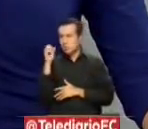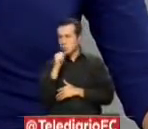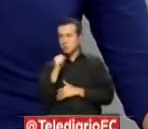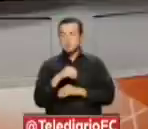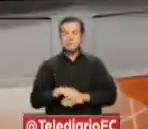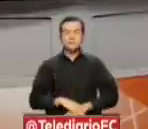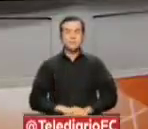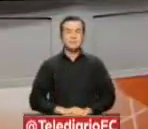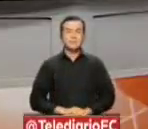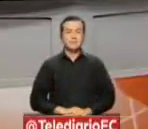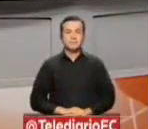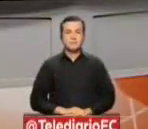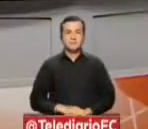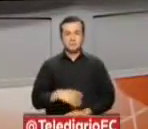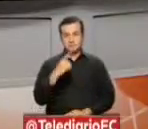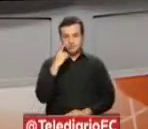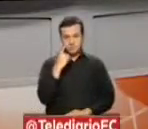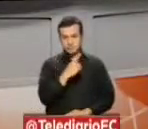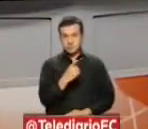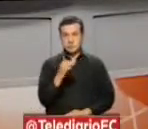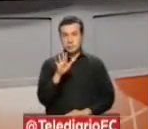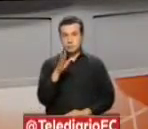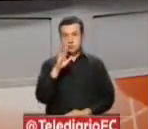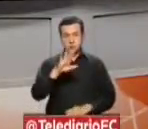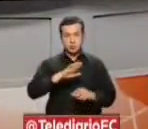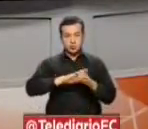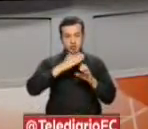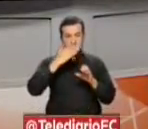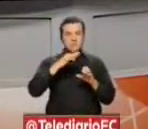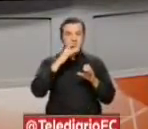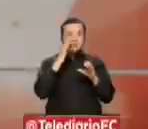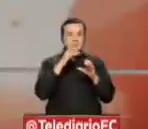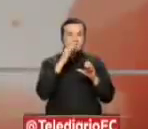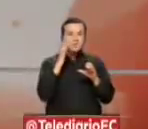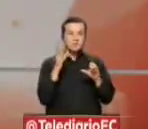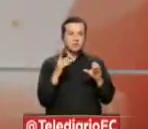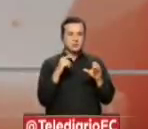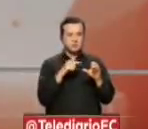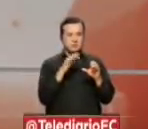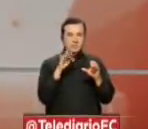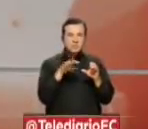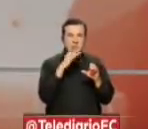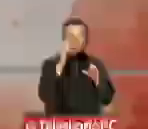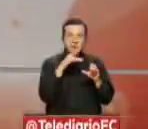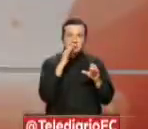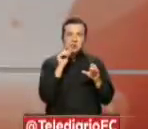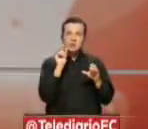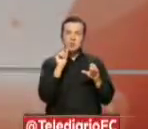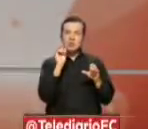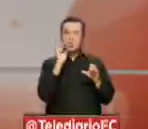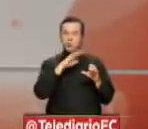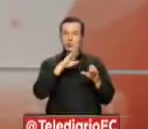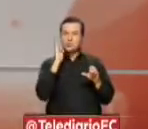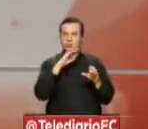mascotas? Sí, lo puedes identificar cuando tú te acercas y lo hueles. Al momento en que tú lo hueles, tiene un olor un poquito pesado, un poquito feo,